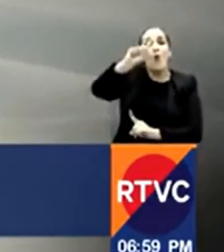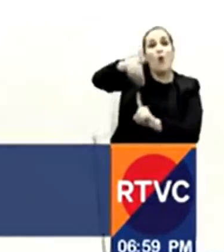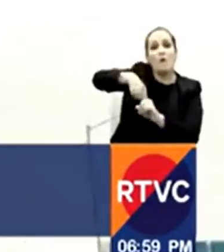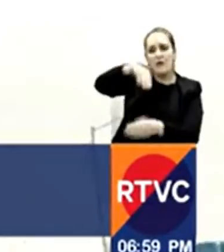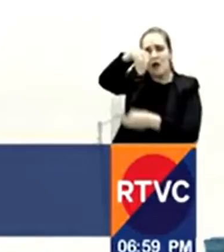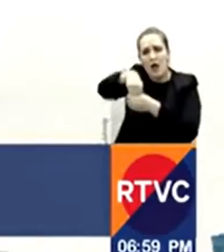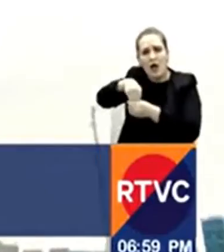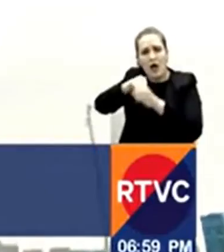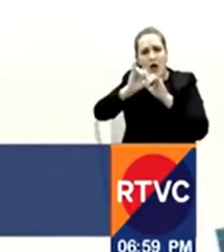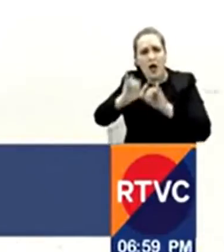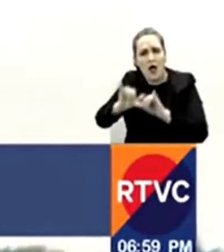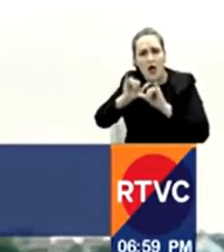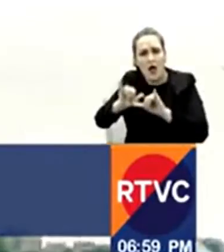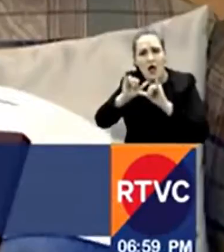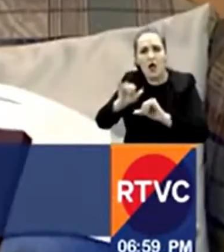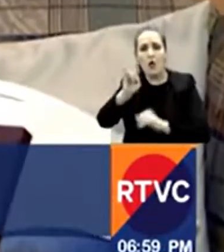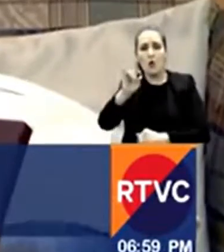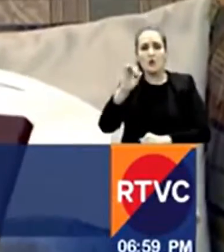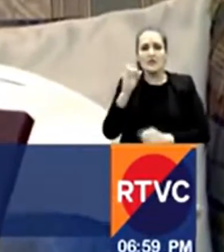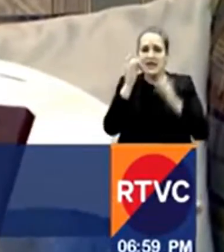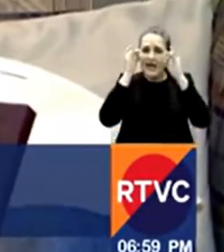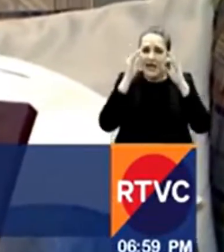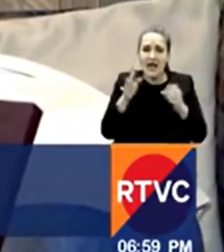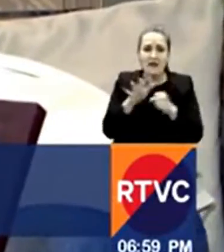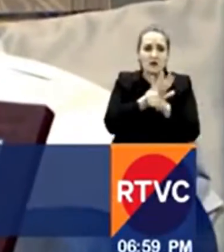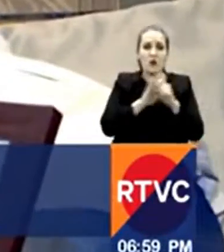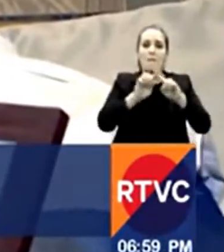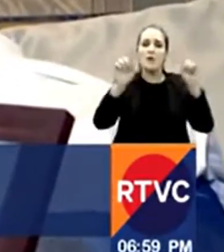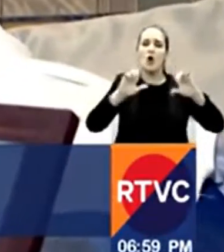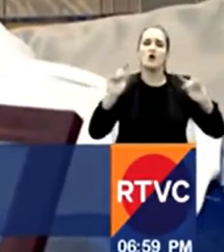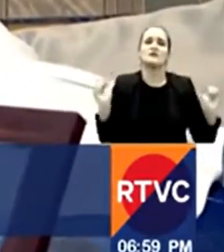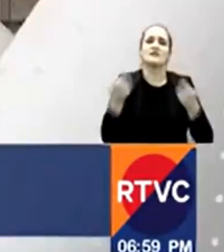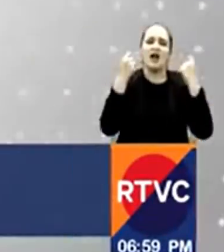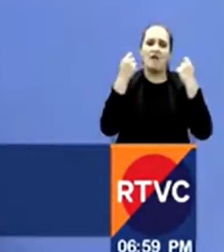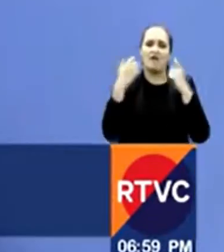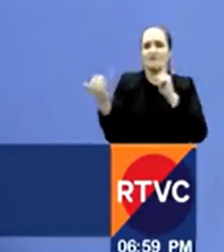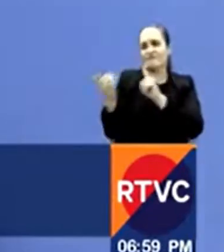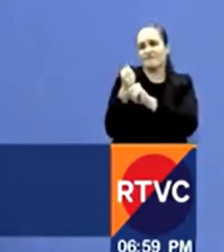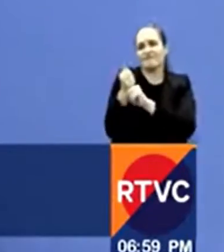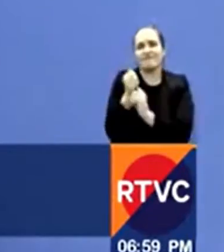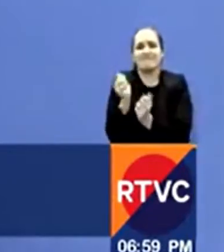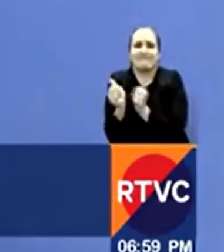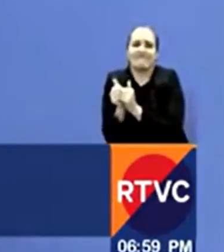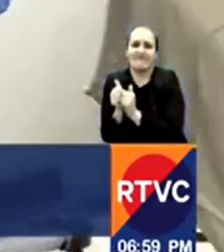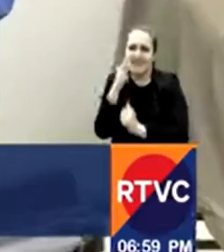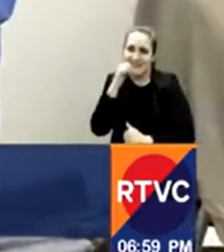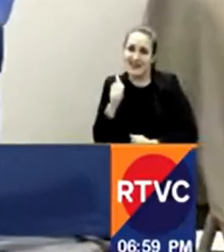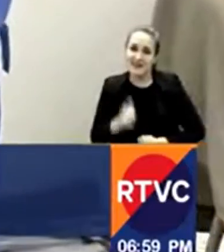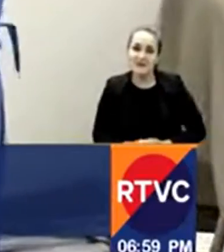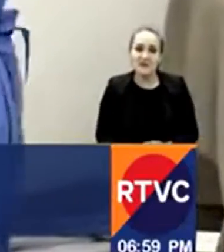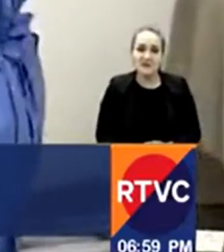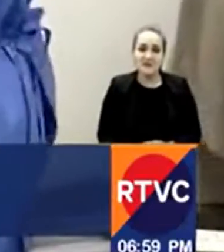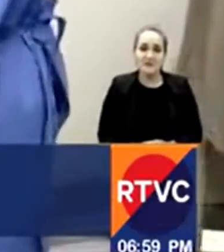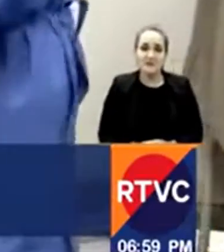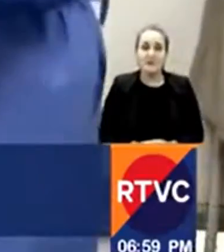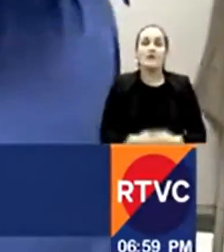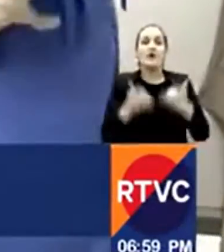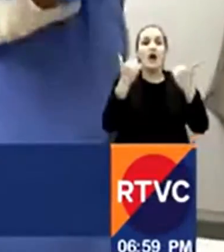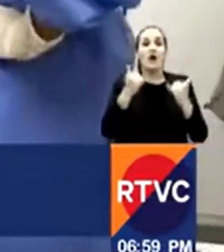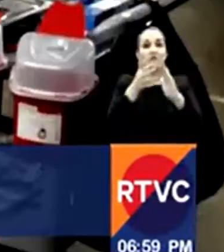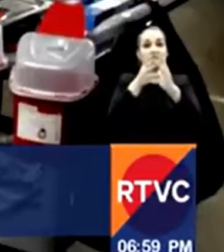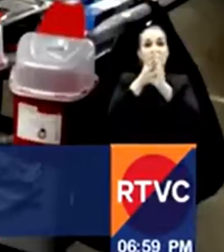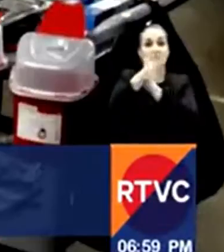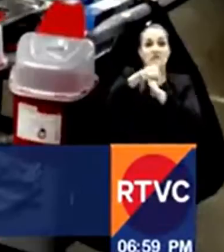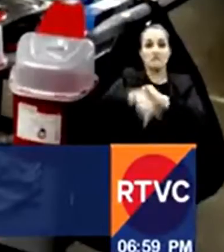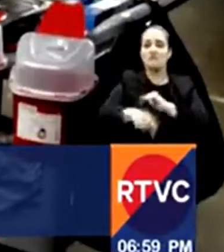UCI y sus secuelas son terribles, pero lo logró y hoy abraza a su hija. Atención, gobierno confirmó en nuestro